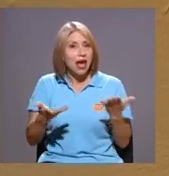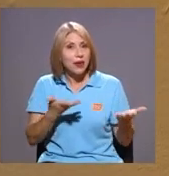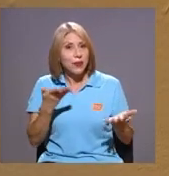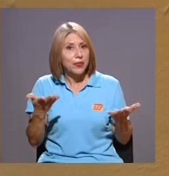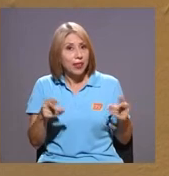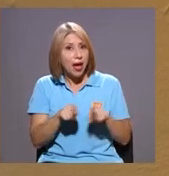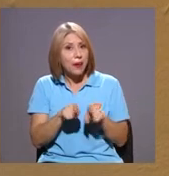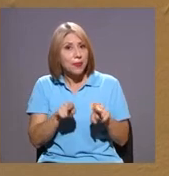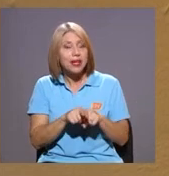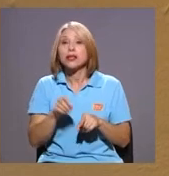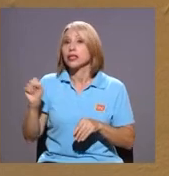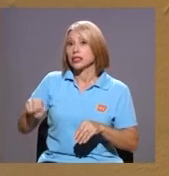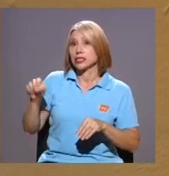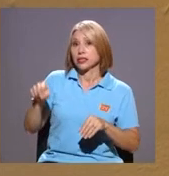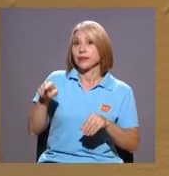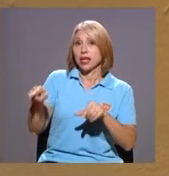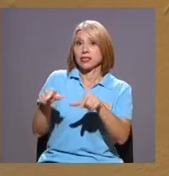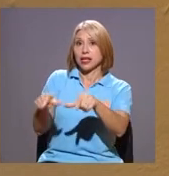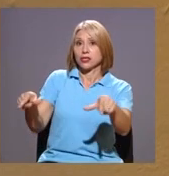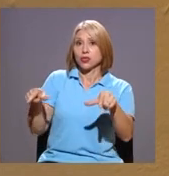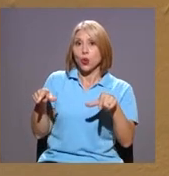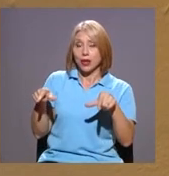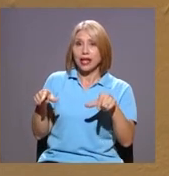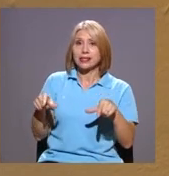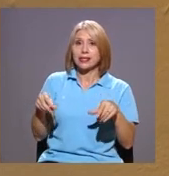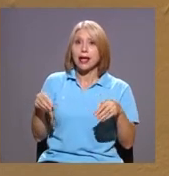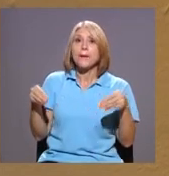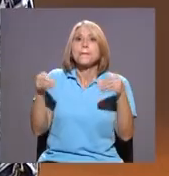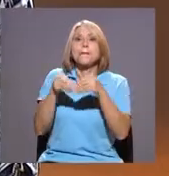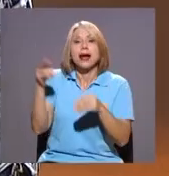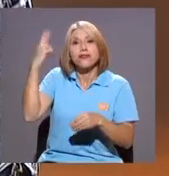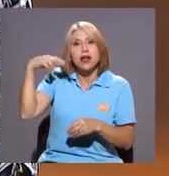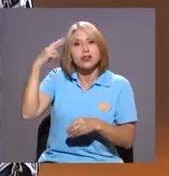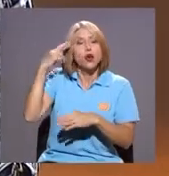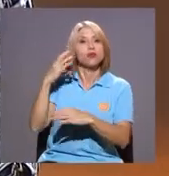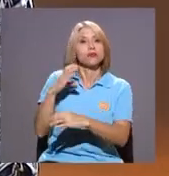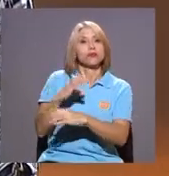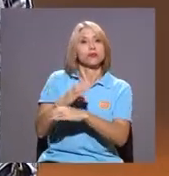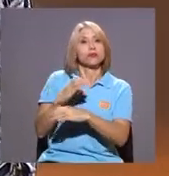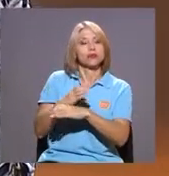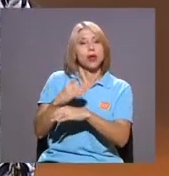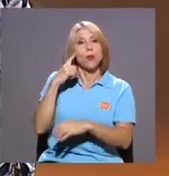Sí, también. Son zonas que con más razón, porque ahí tenemos